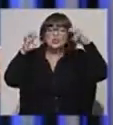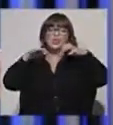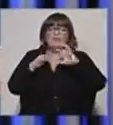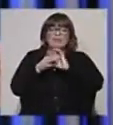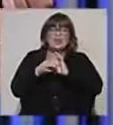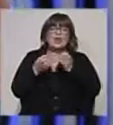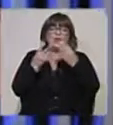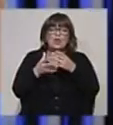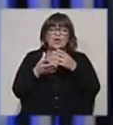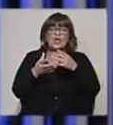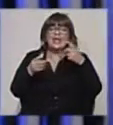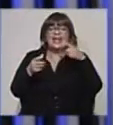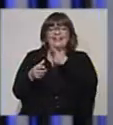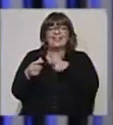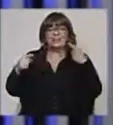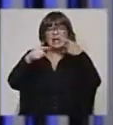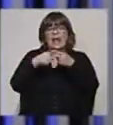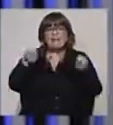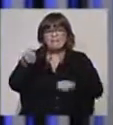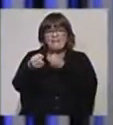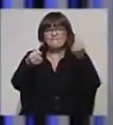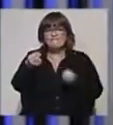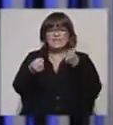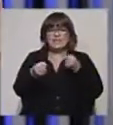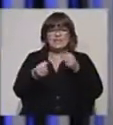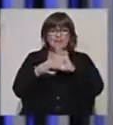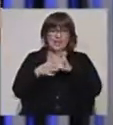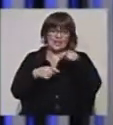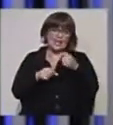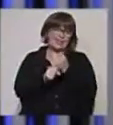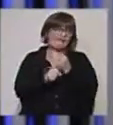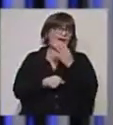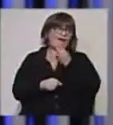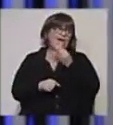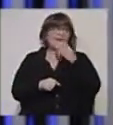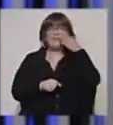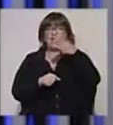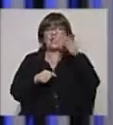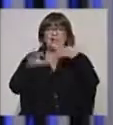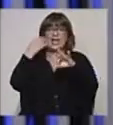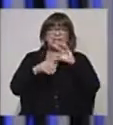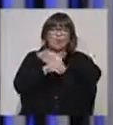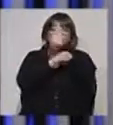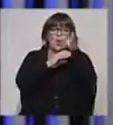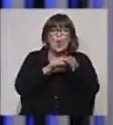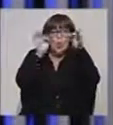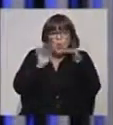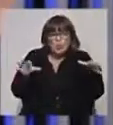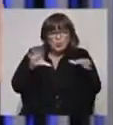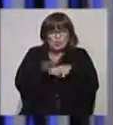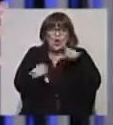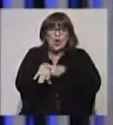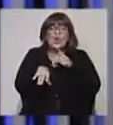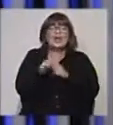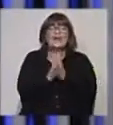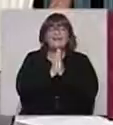por la Libertadores. Entonces, y él está trabajando para las cabras y las cabras van al Teatro de Verano el miércoles, a esa hora. Entonces, está haciendo todo por